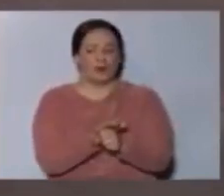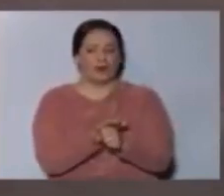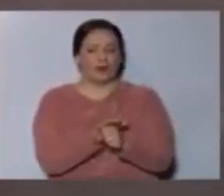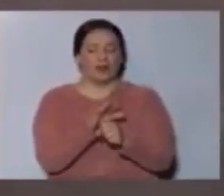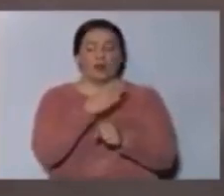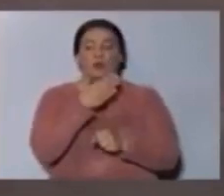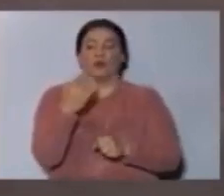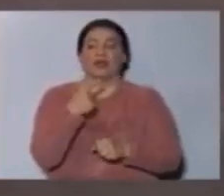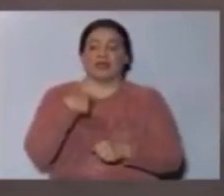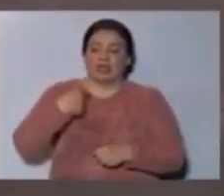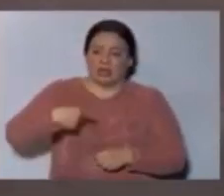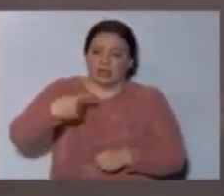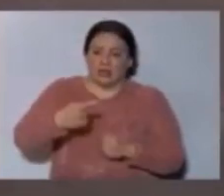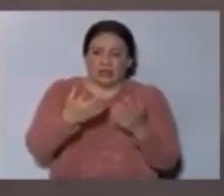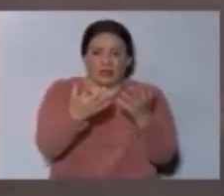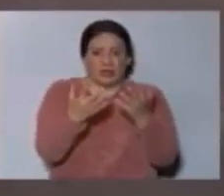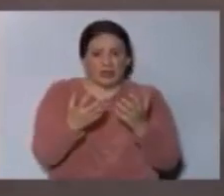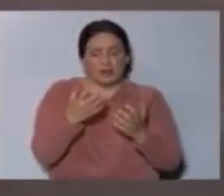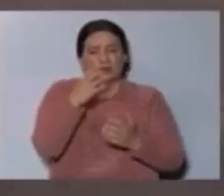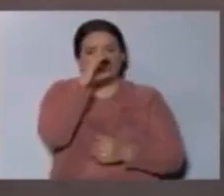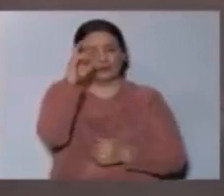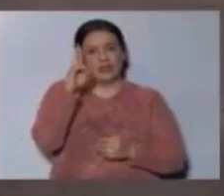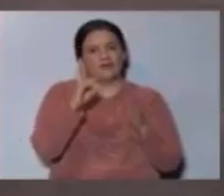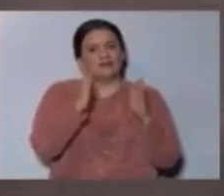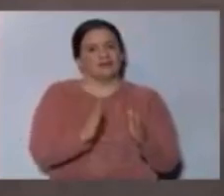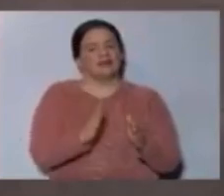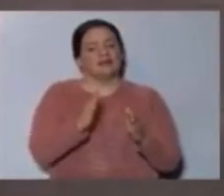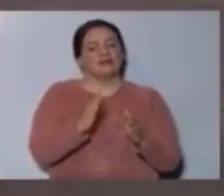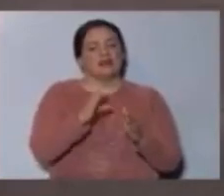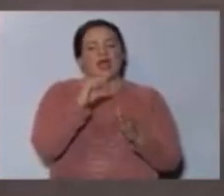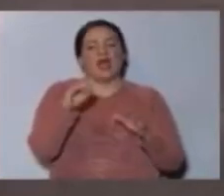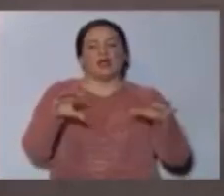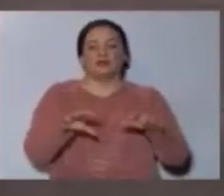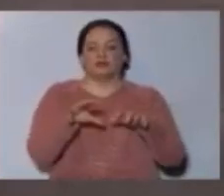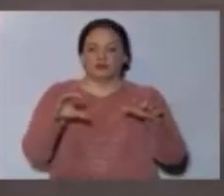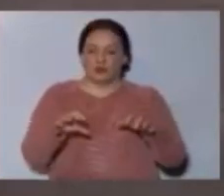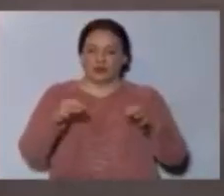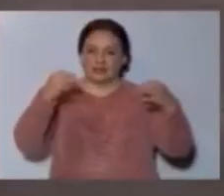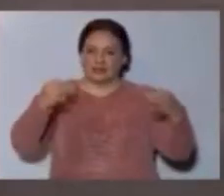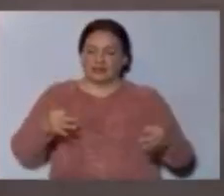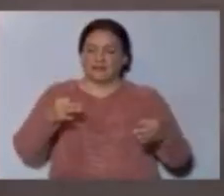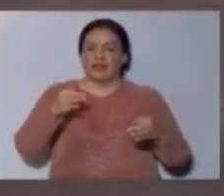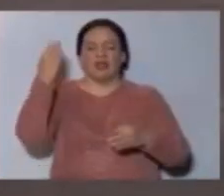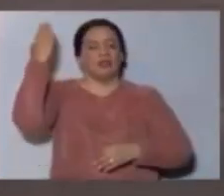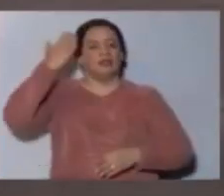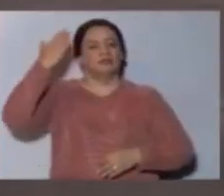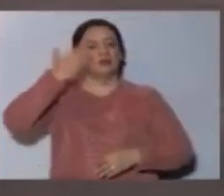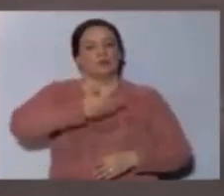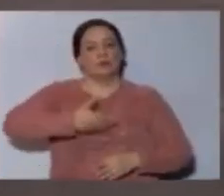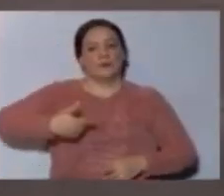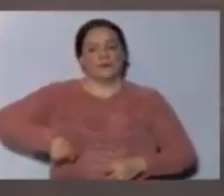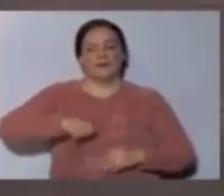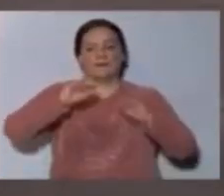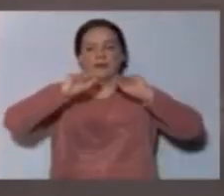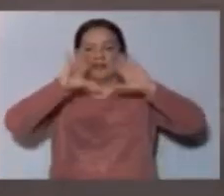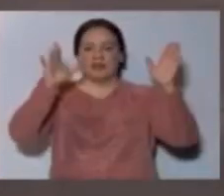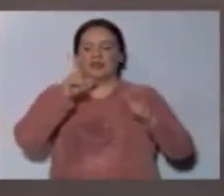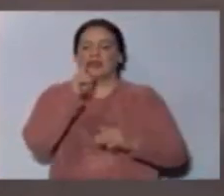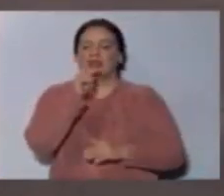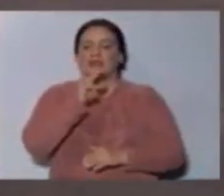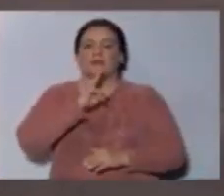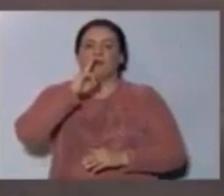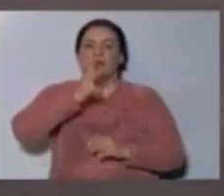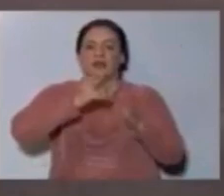los costarricenses son gestiones concretas. En el discurso del señor presidente están claros quiénes son los verdaderos